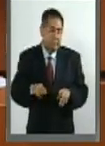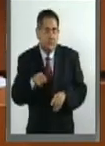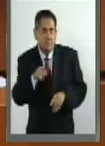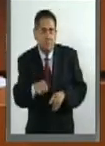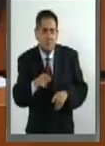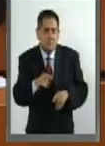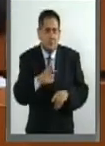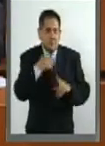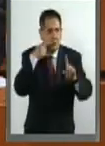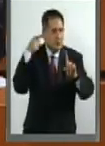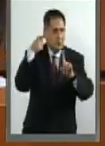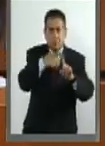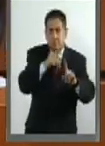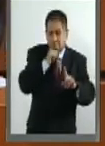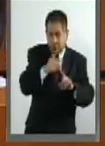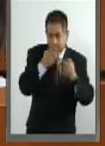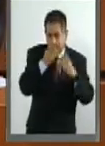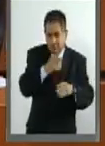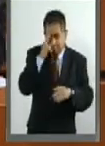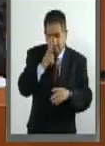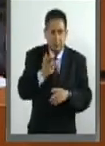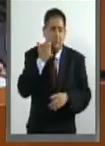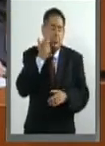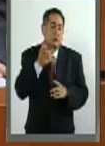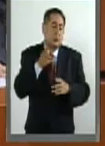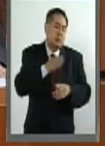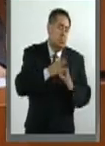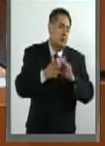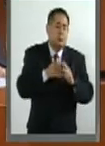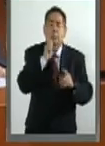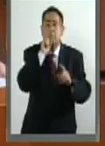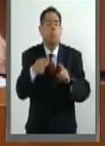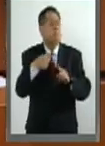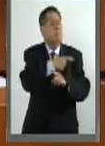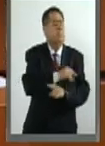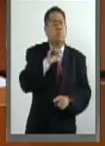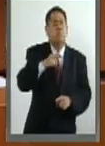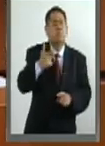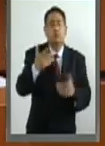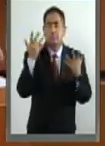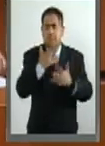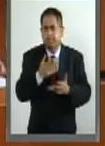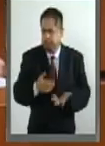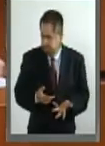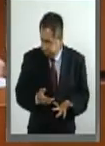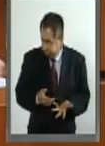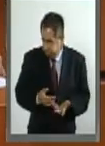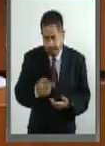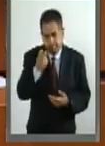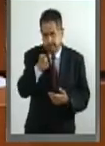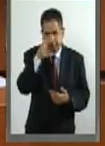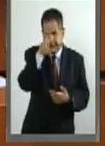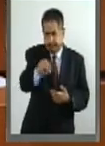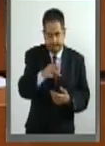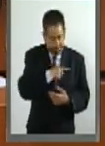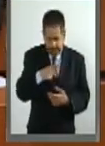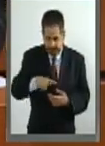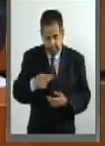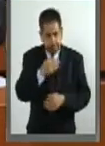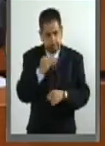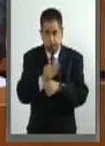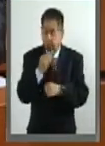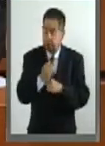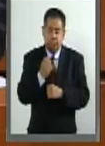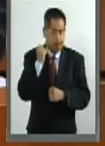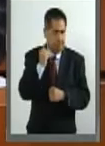el propósito, la razón de existir del Banco de México, me parece que tenemos, si no queremos que suceda eso, que ser firmes en